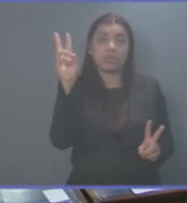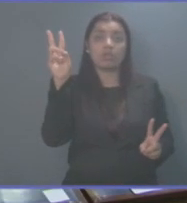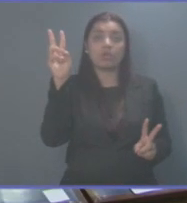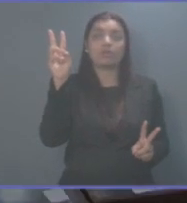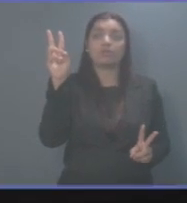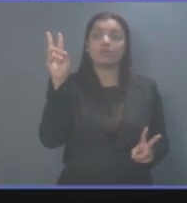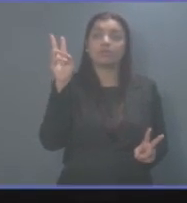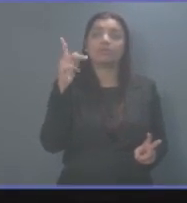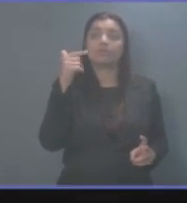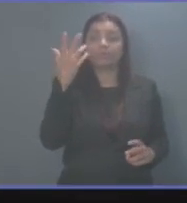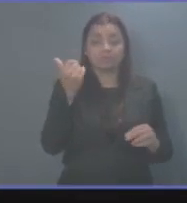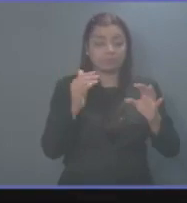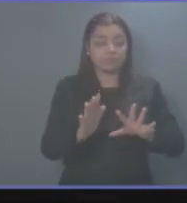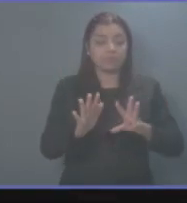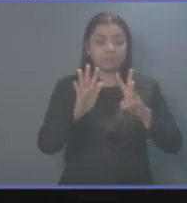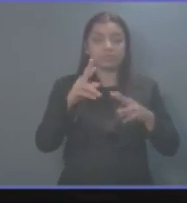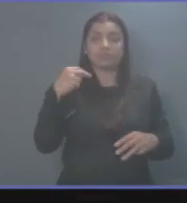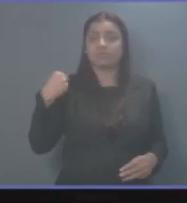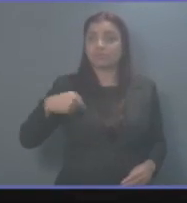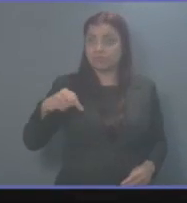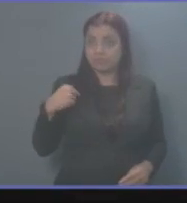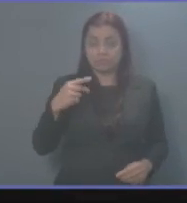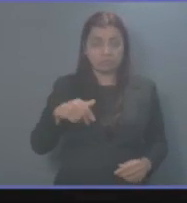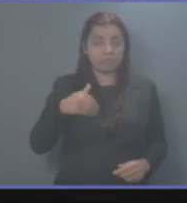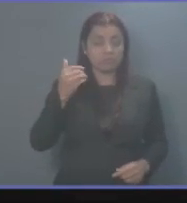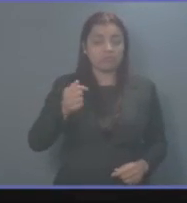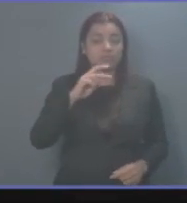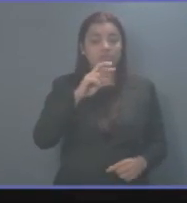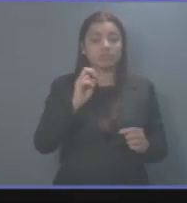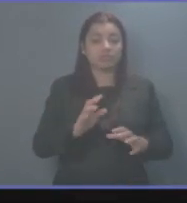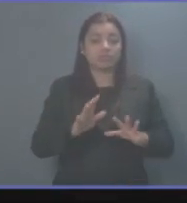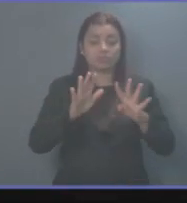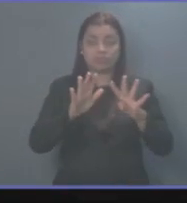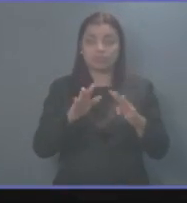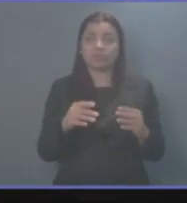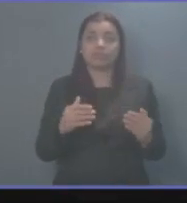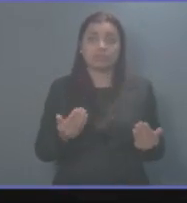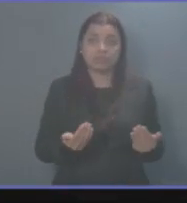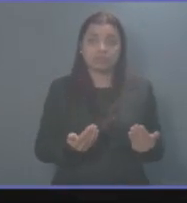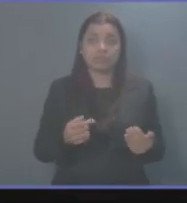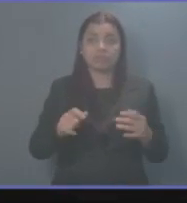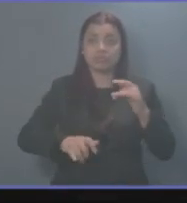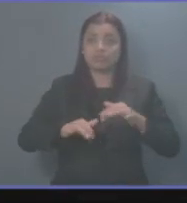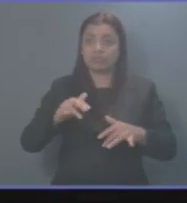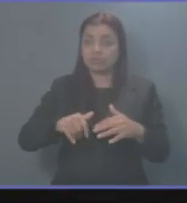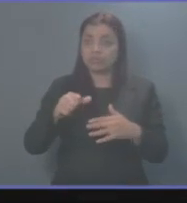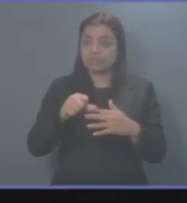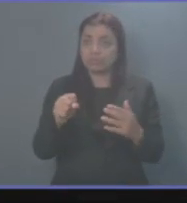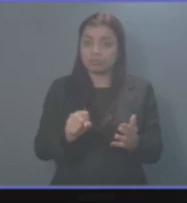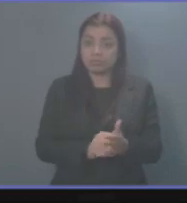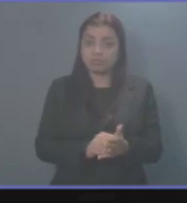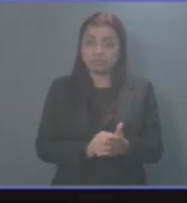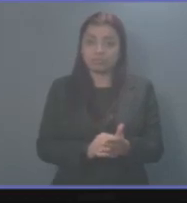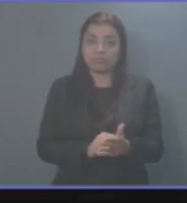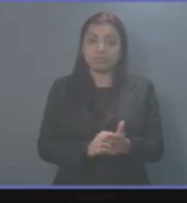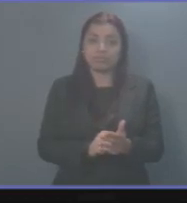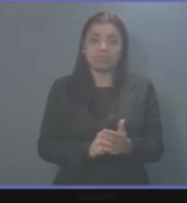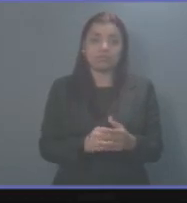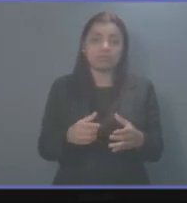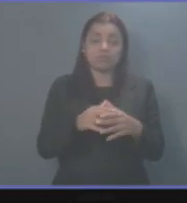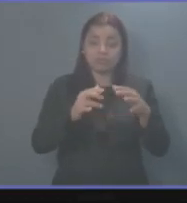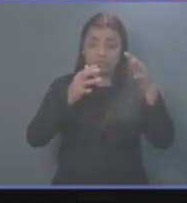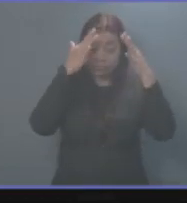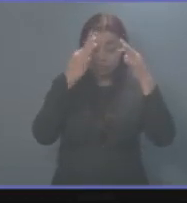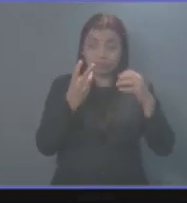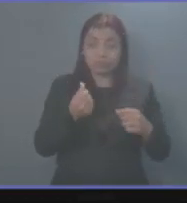Salvador, 18 de noviembre de 2019. Señores secretarios de la Asamblea Legislativa, presente. Dictamen